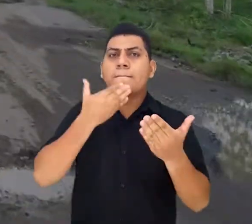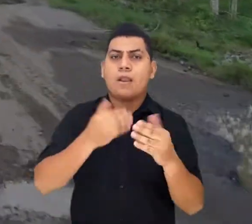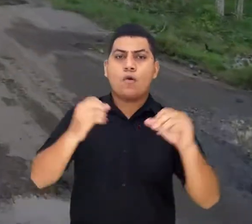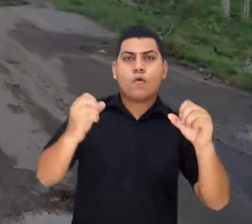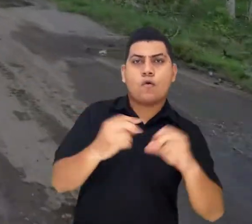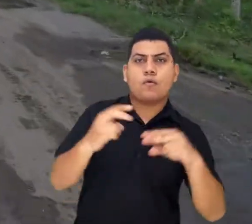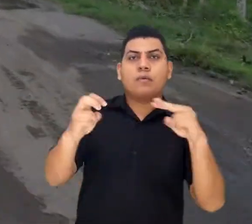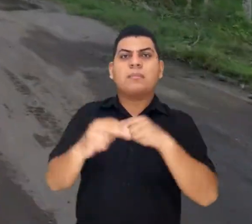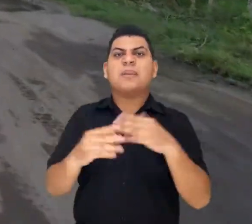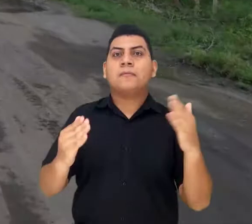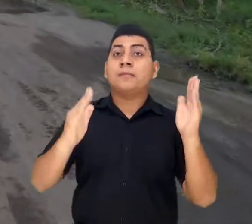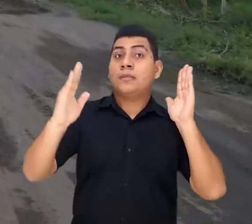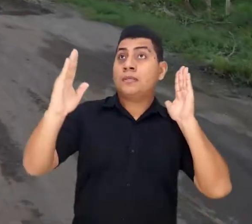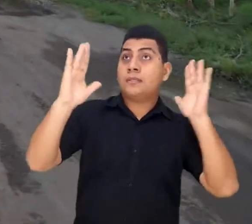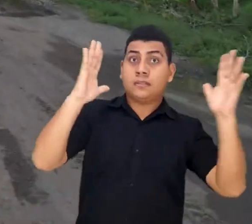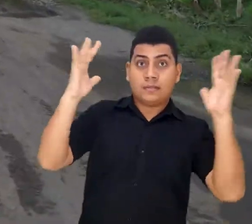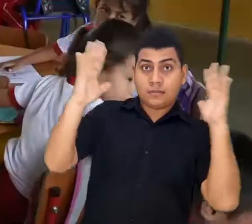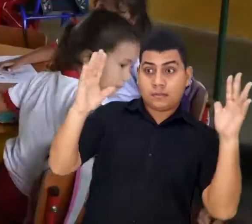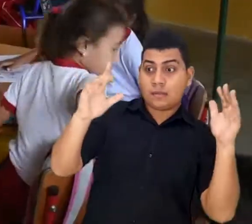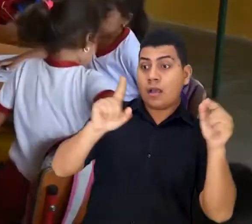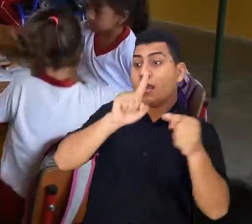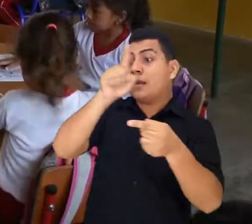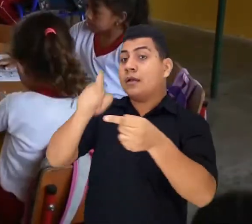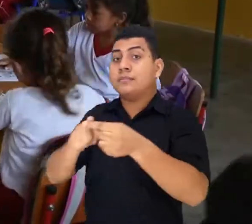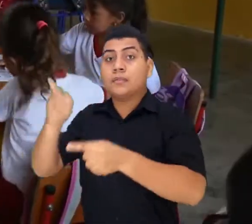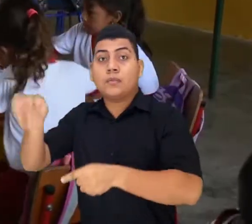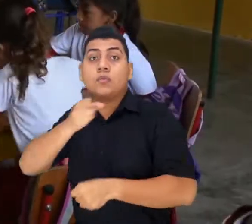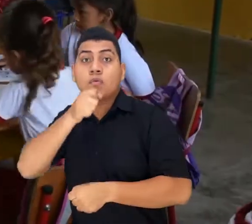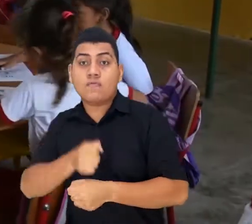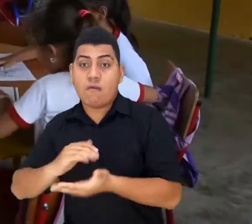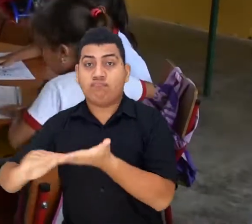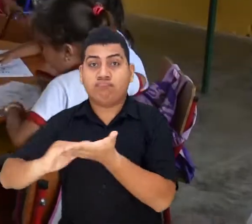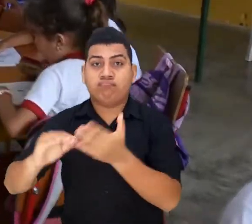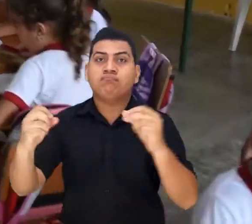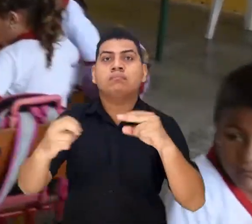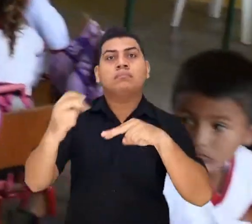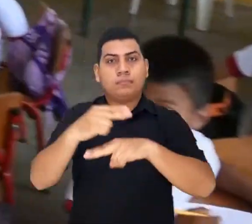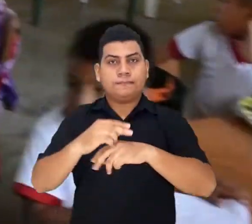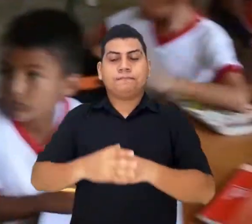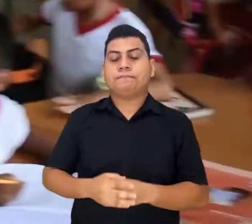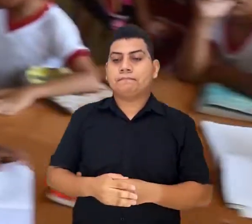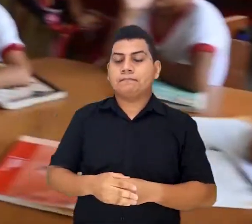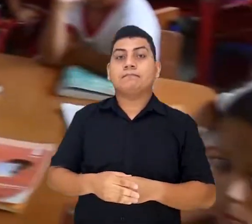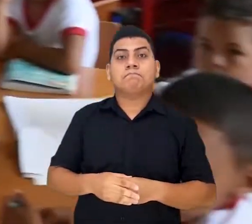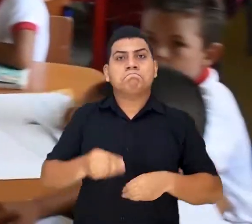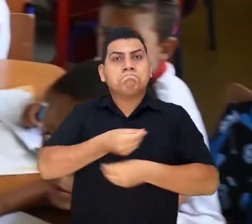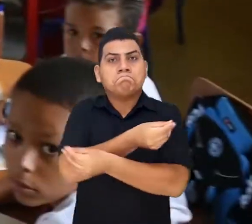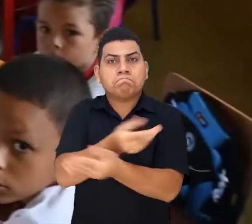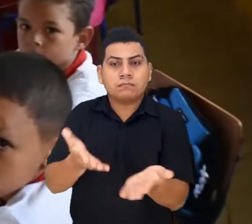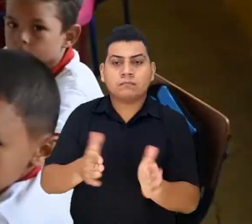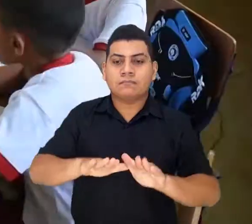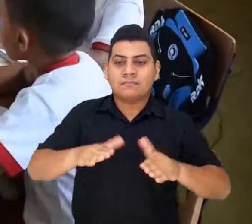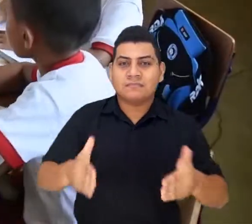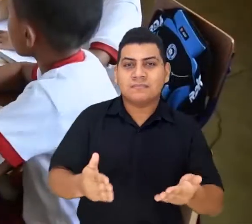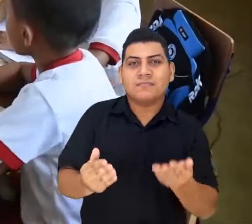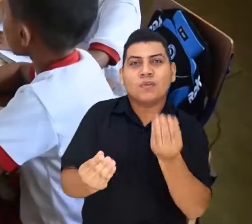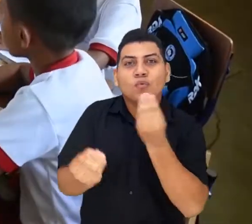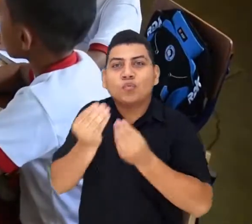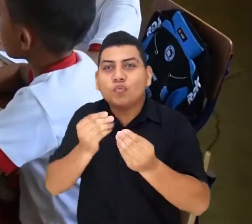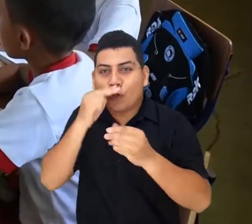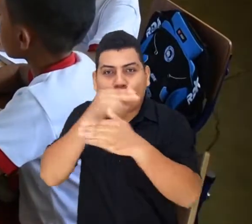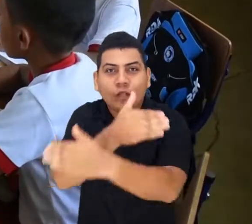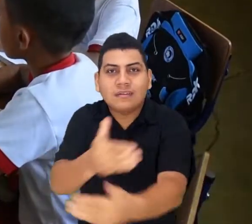vía Toluviejo-San Antonio de Palmito, dotación mobiliario escolar para las sedes educativas de los municipios PEDET de